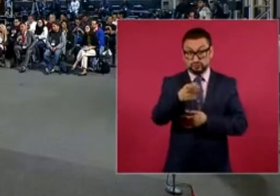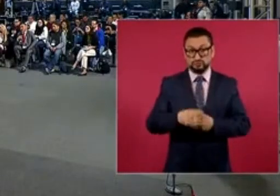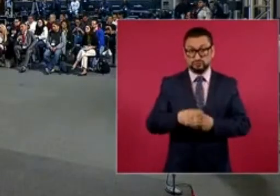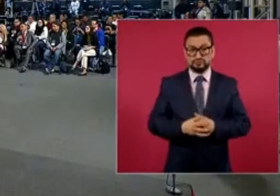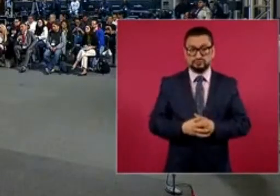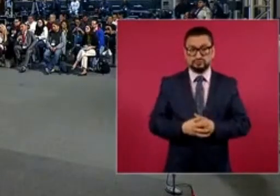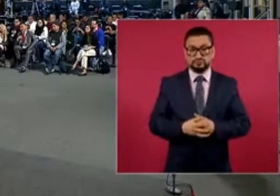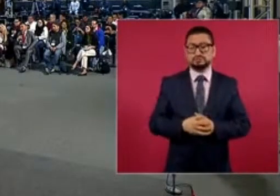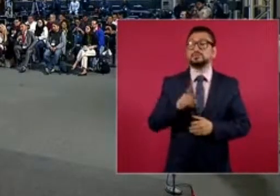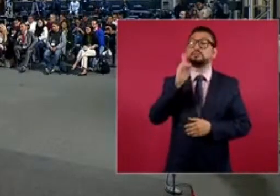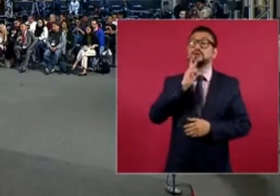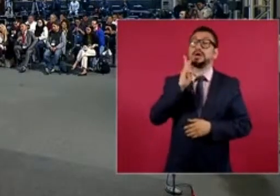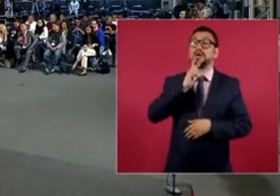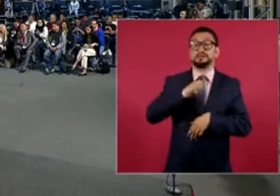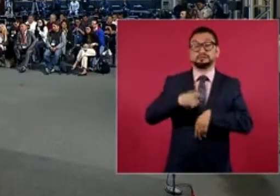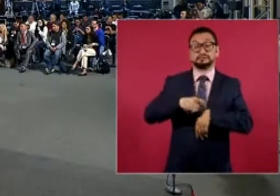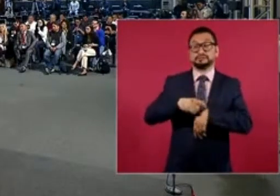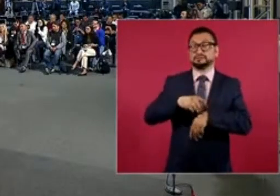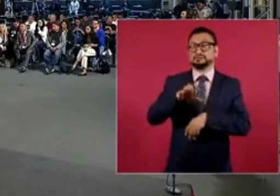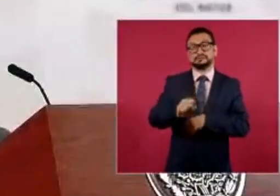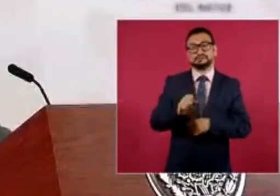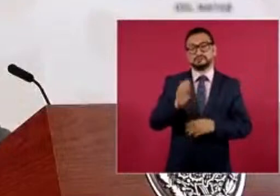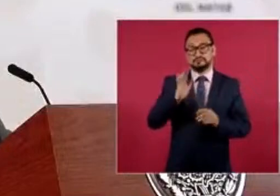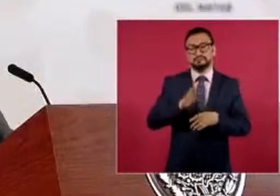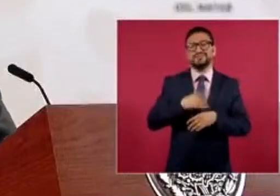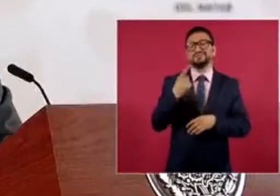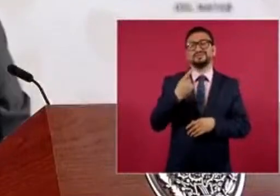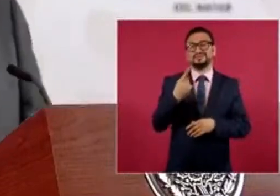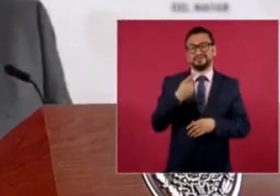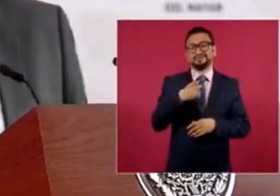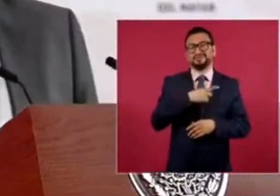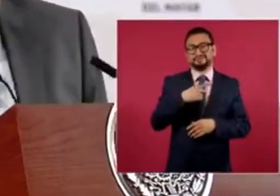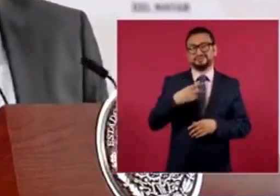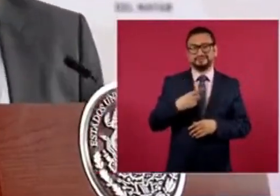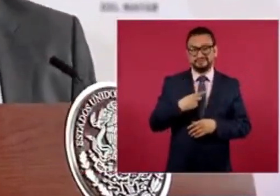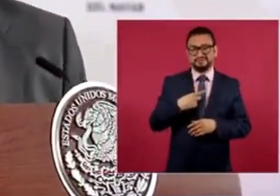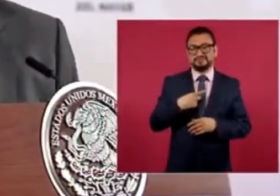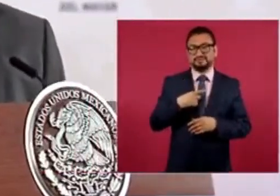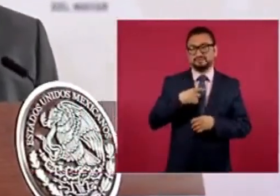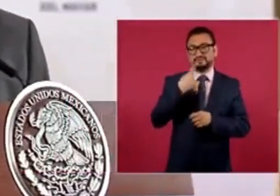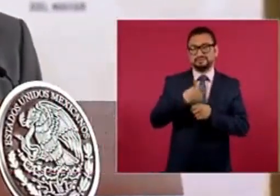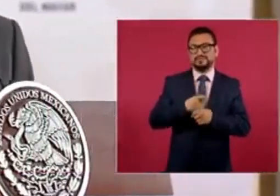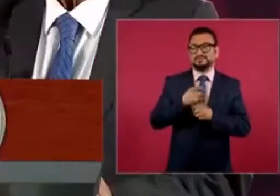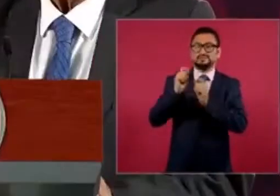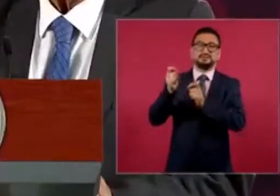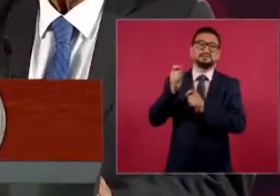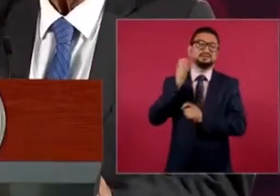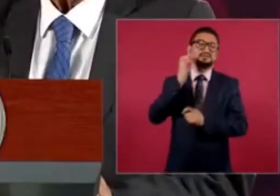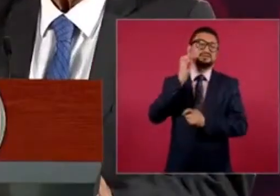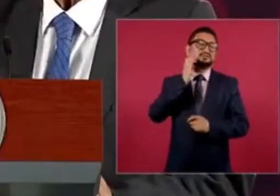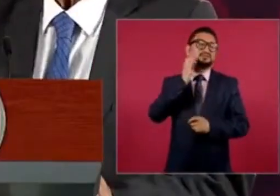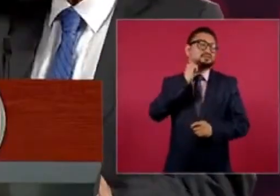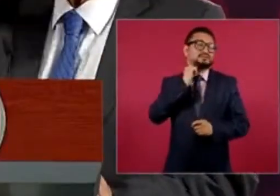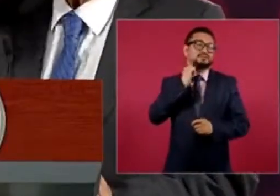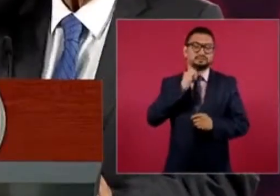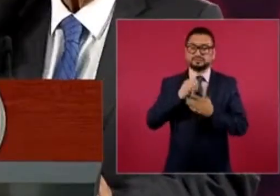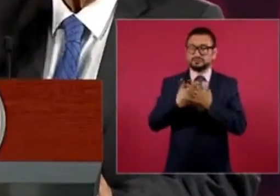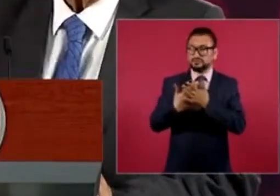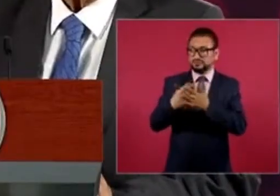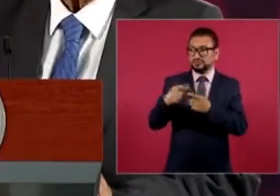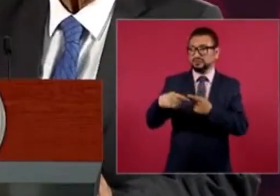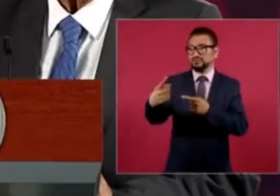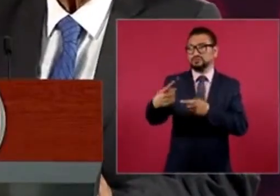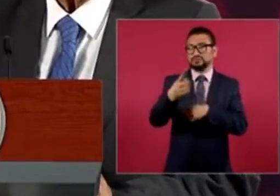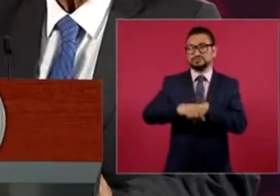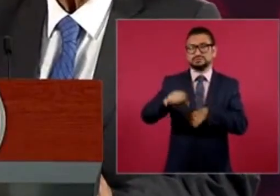si da tiempo, porque tiene que ir. Primero va al Senado la semana ya que viene. Ya nada más me queda a mí